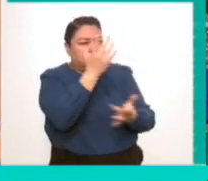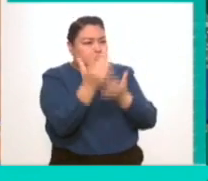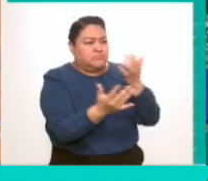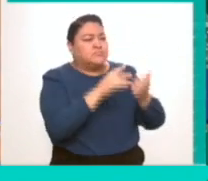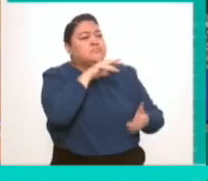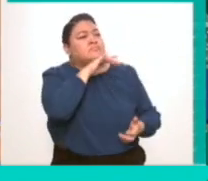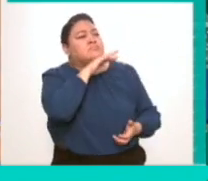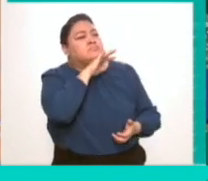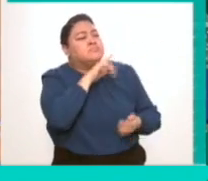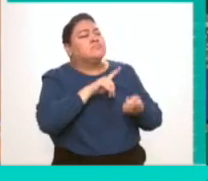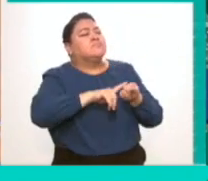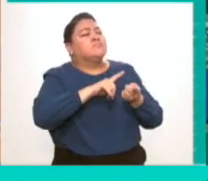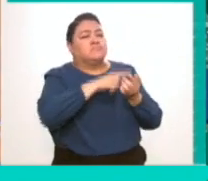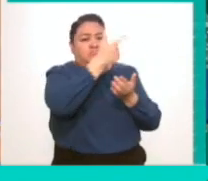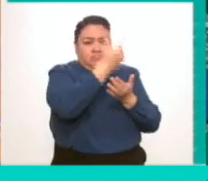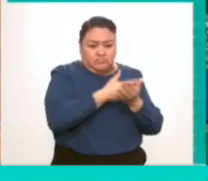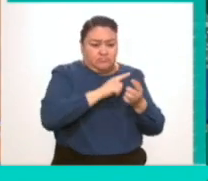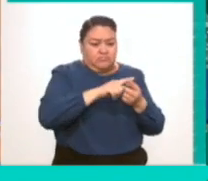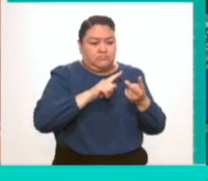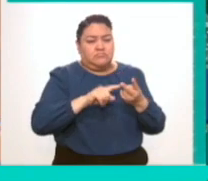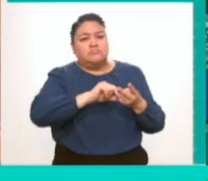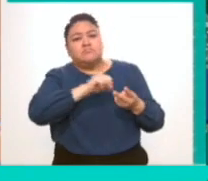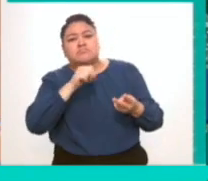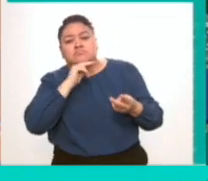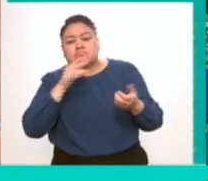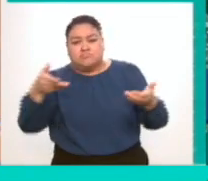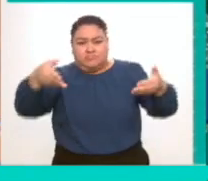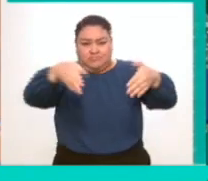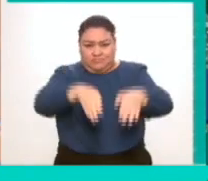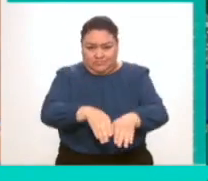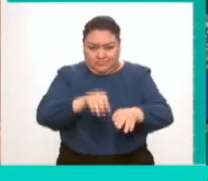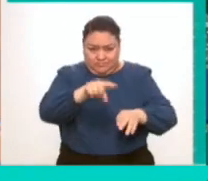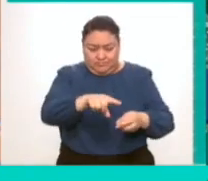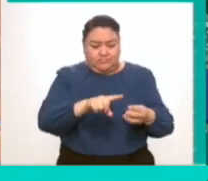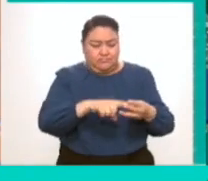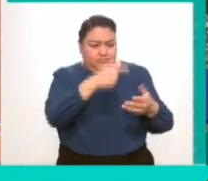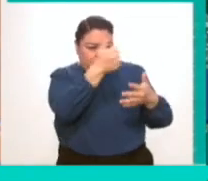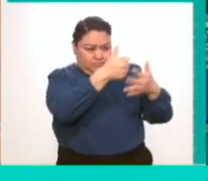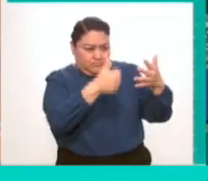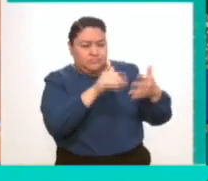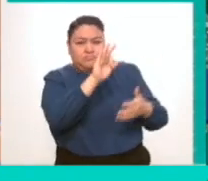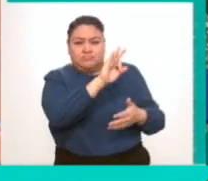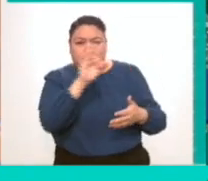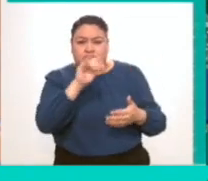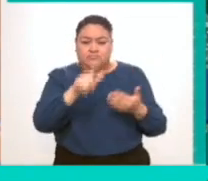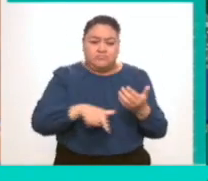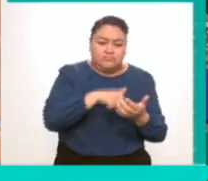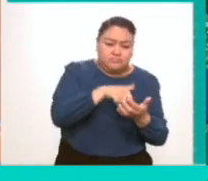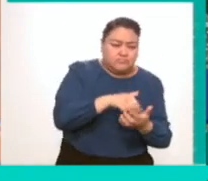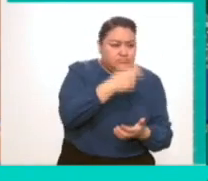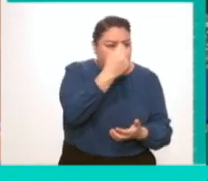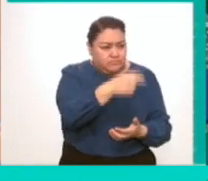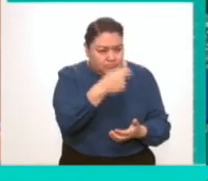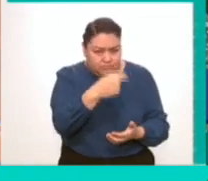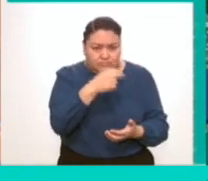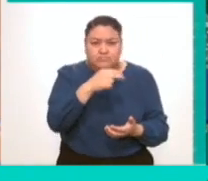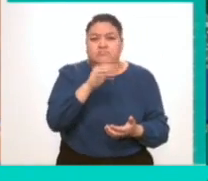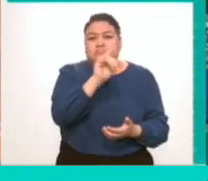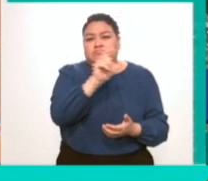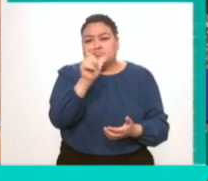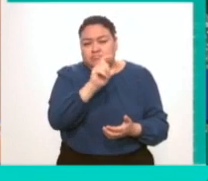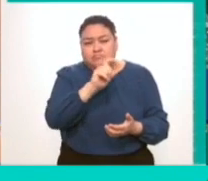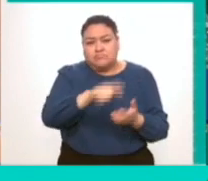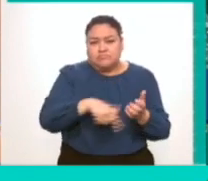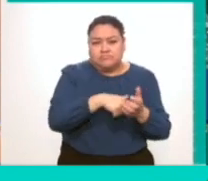basureros sitios confinados y rellenos sanitarios desglosado por fecha sitio nombre del basurero o relleno